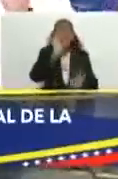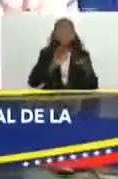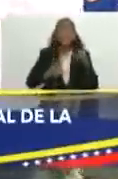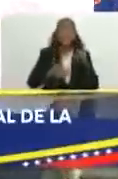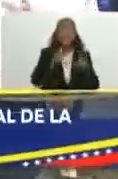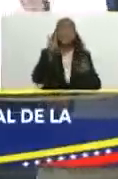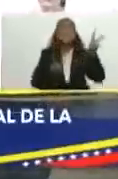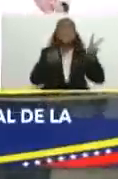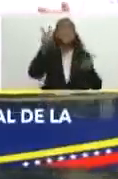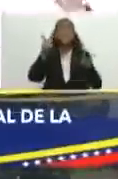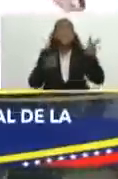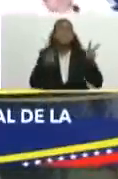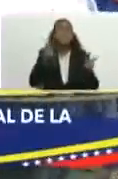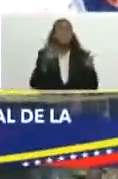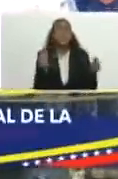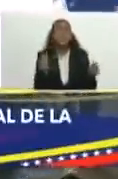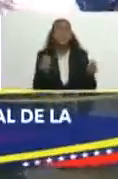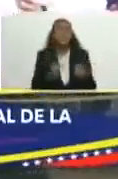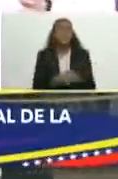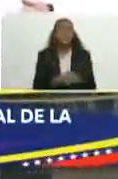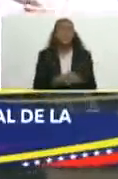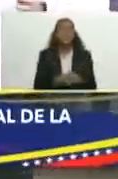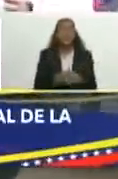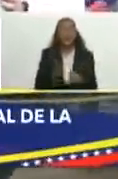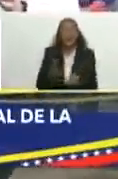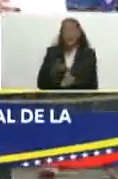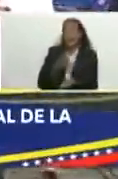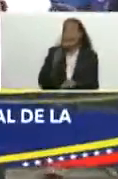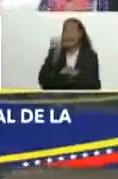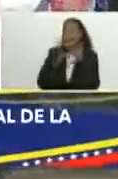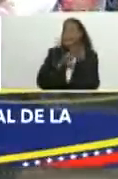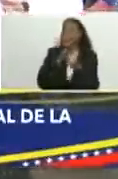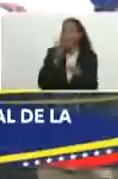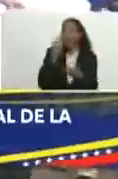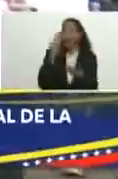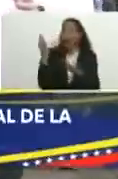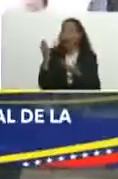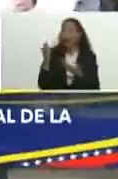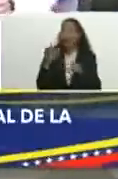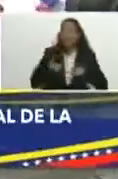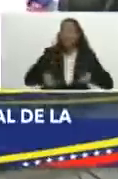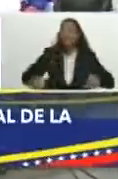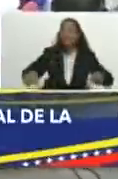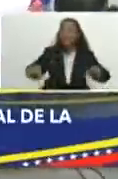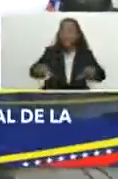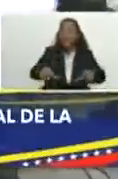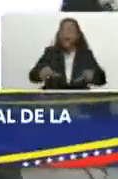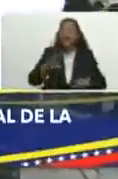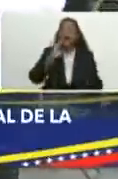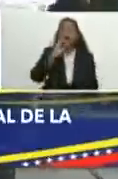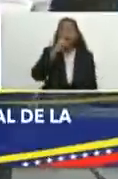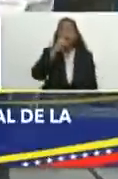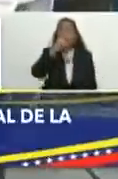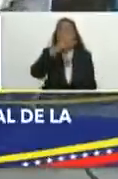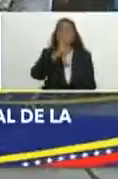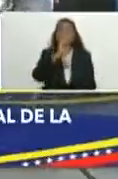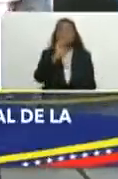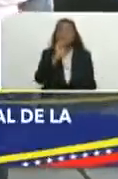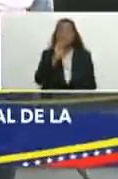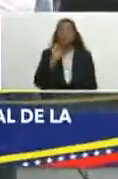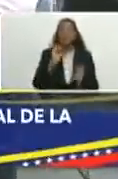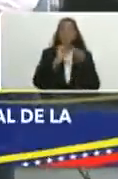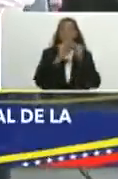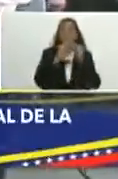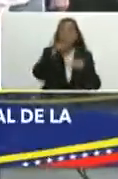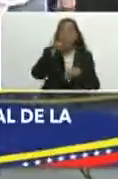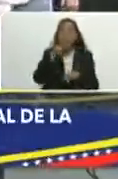de encadenamientos productivos. Porque hay que decir que estamos en la sede de Cauchos Venezuela, recuperada